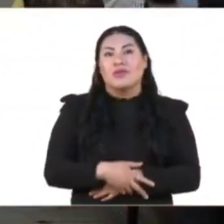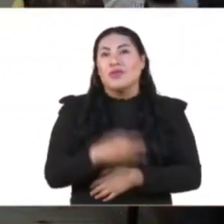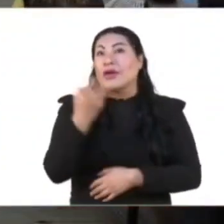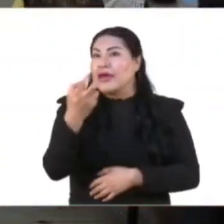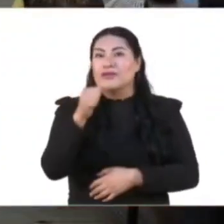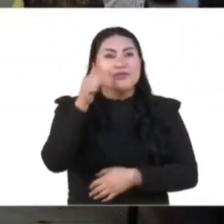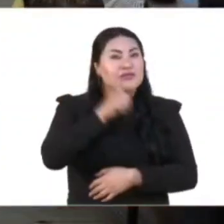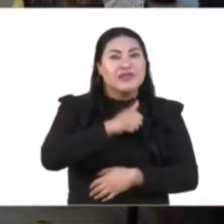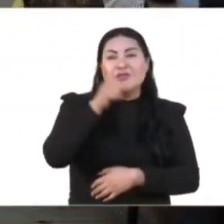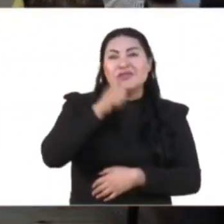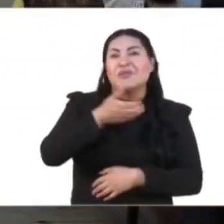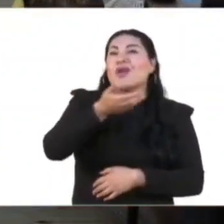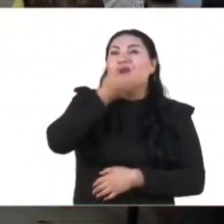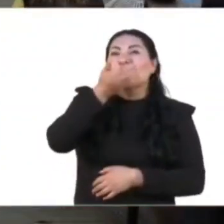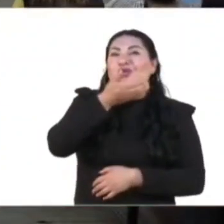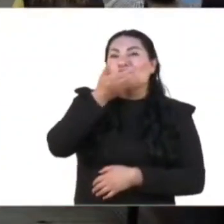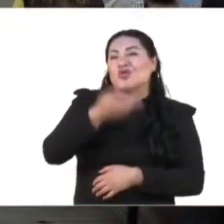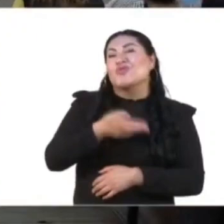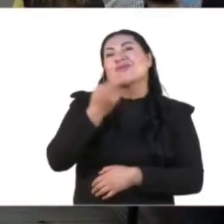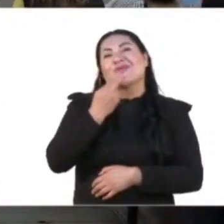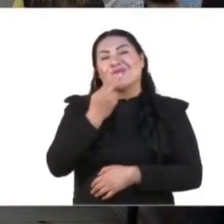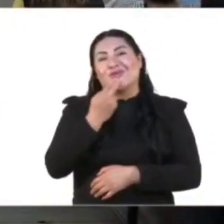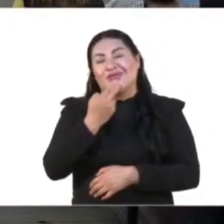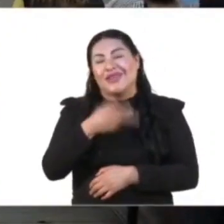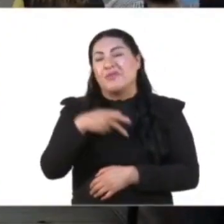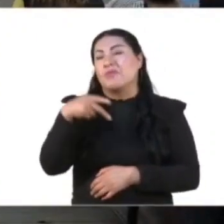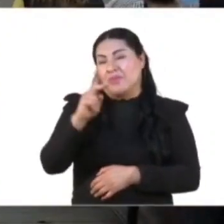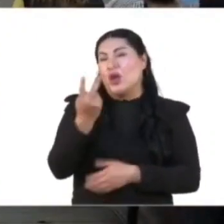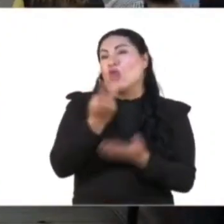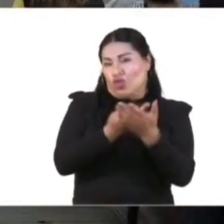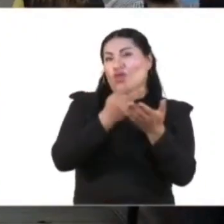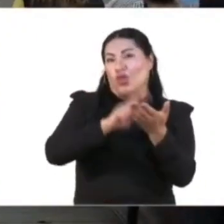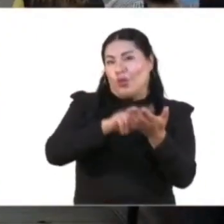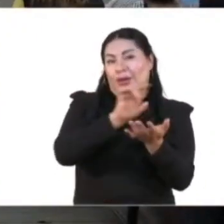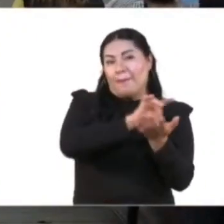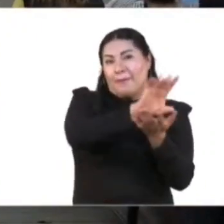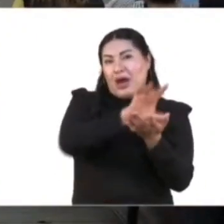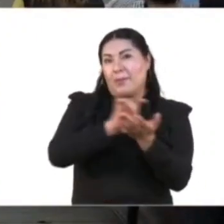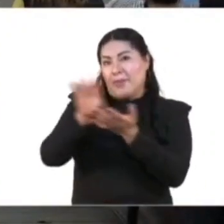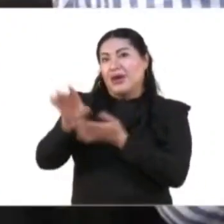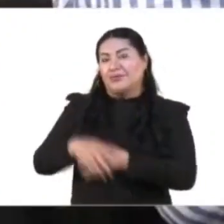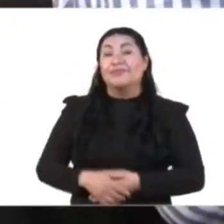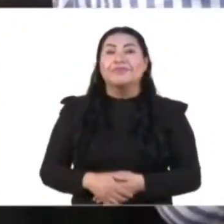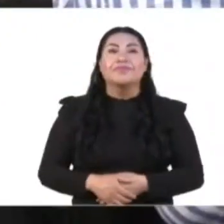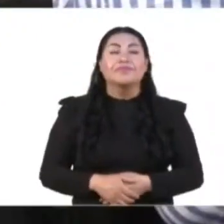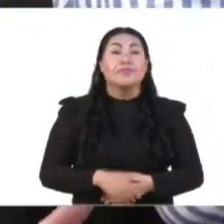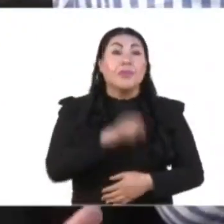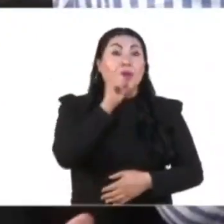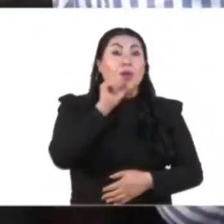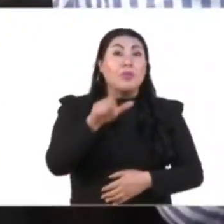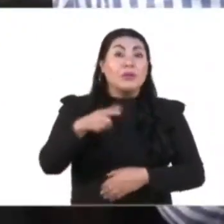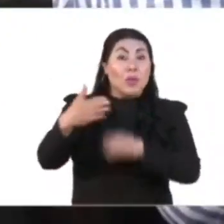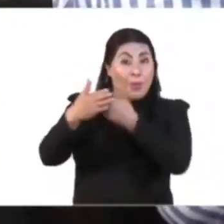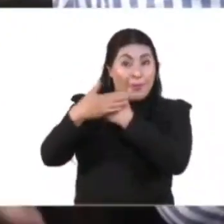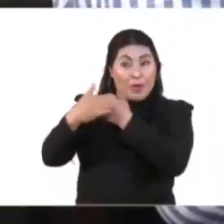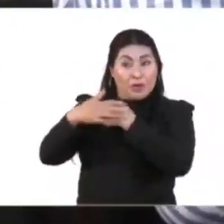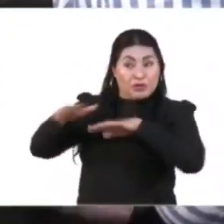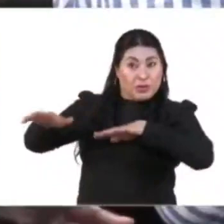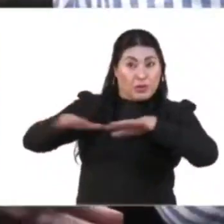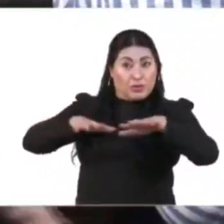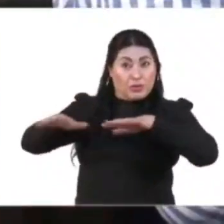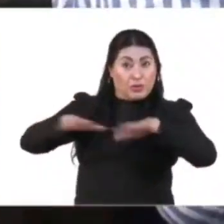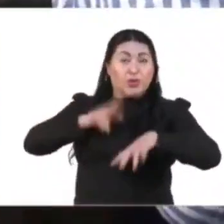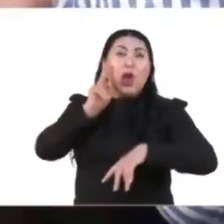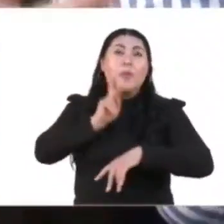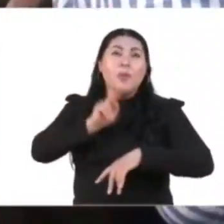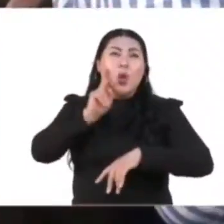lo que usamos mucho más frecuentemente, ¿no? Pero se envía por los dos. Ok, muchas gracias. Y doctora, el próximo simulacro, sé que es muy pronto, pero ¿se